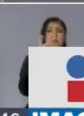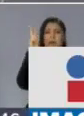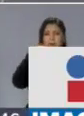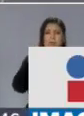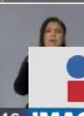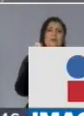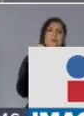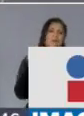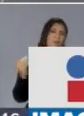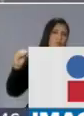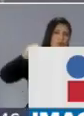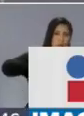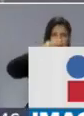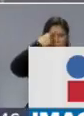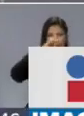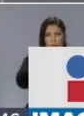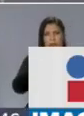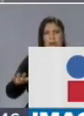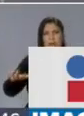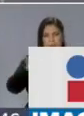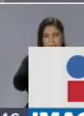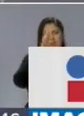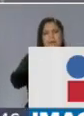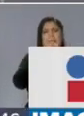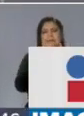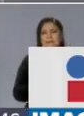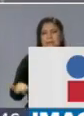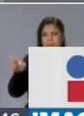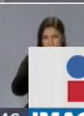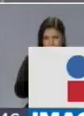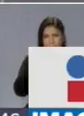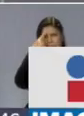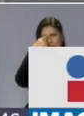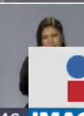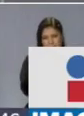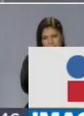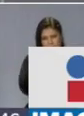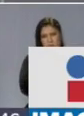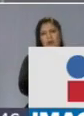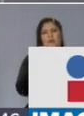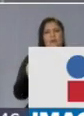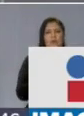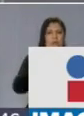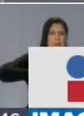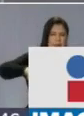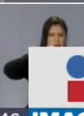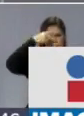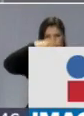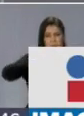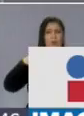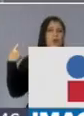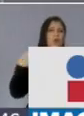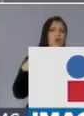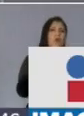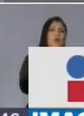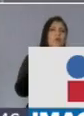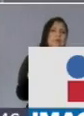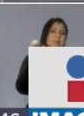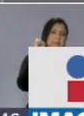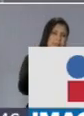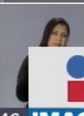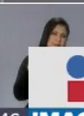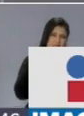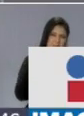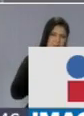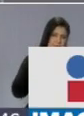la semilla del cambio más importante de la educación pública en México en los últimos 60